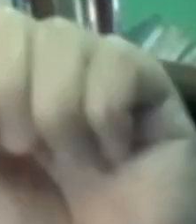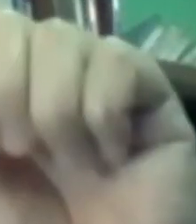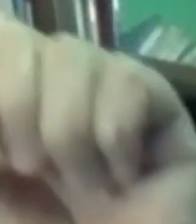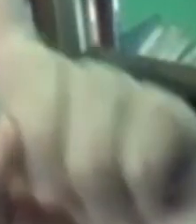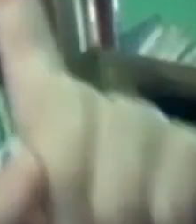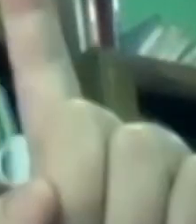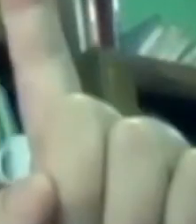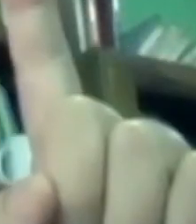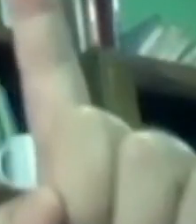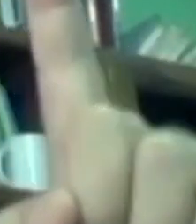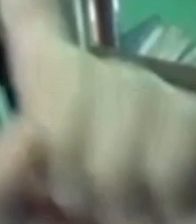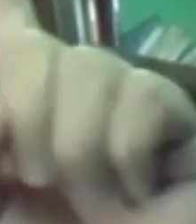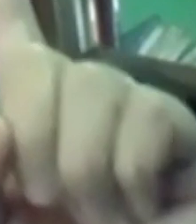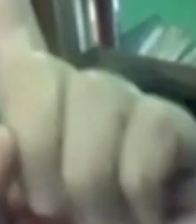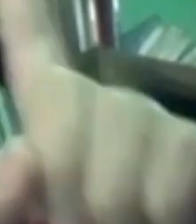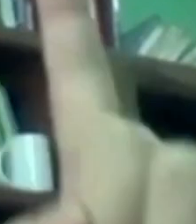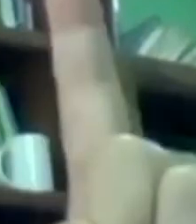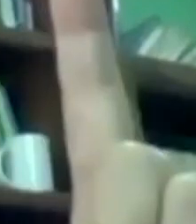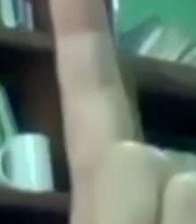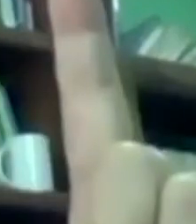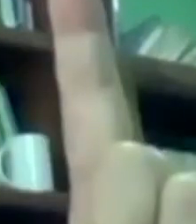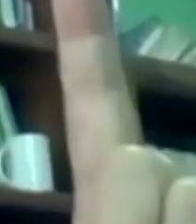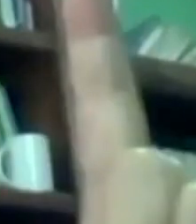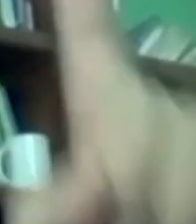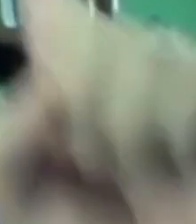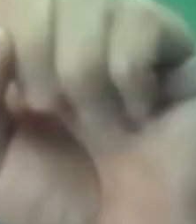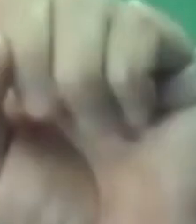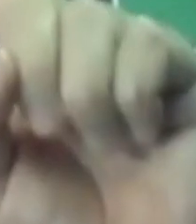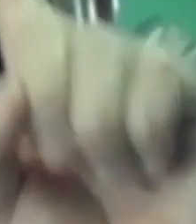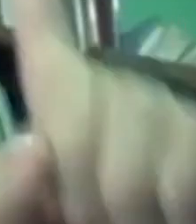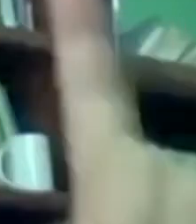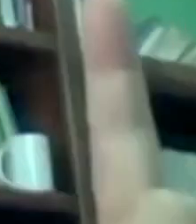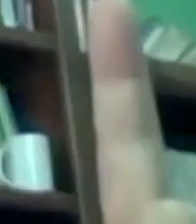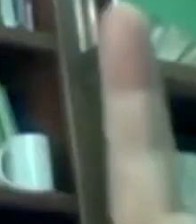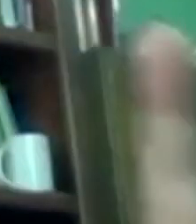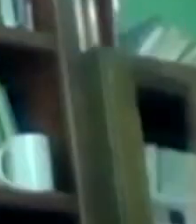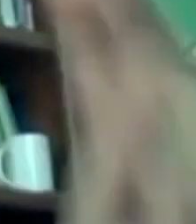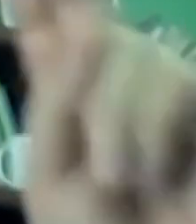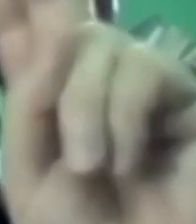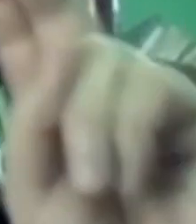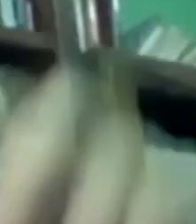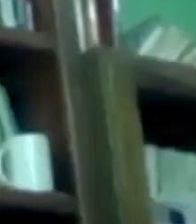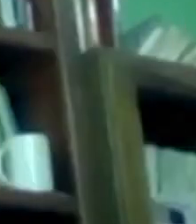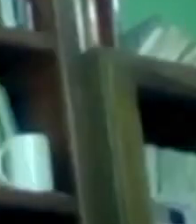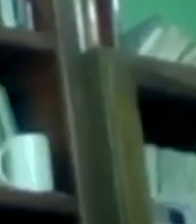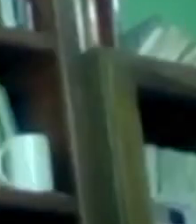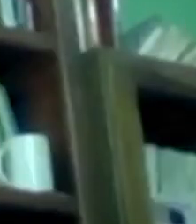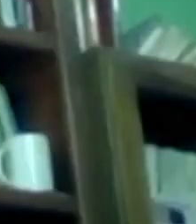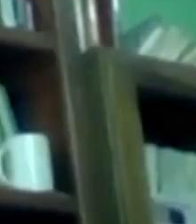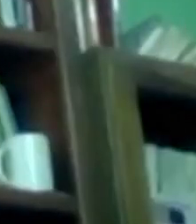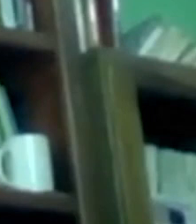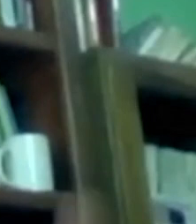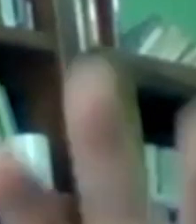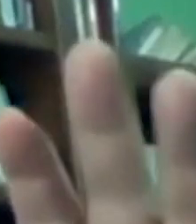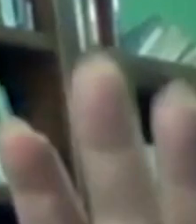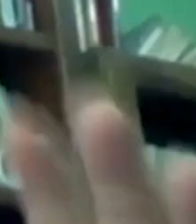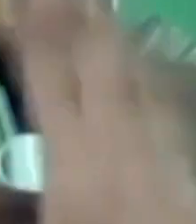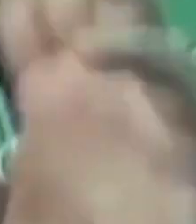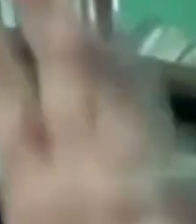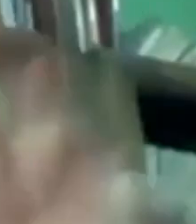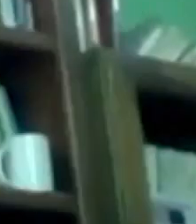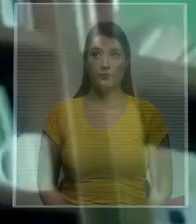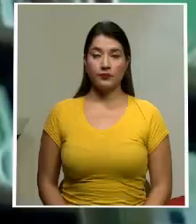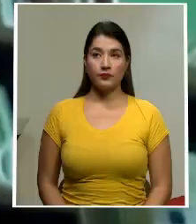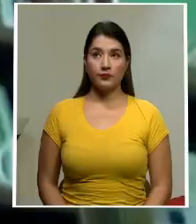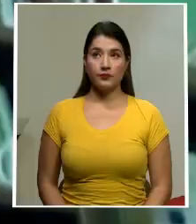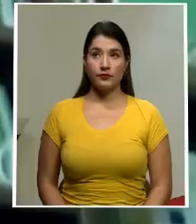los sectores más débiles, aquellos que no tienen alimento, aquellos que no tienen comida, aquellos que tienen que ir a, perdonen la palabra, pero es